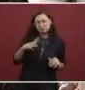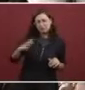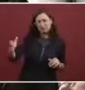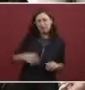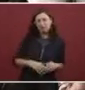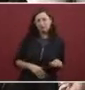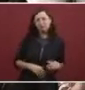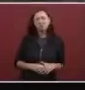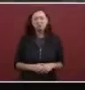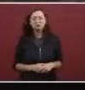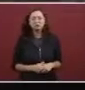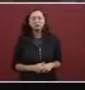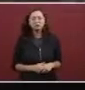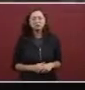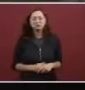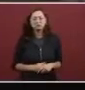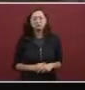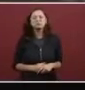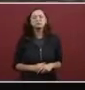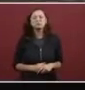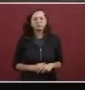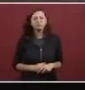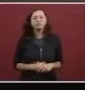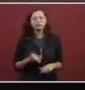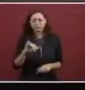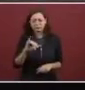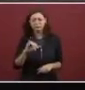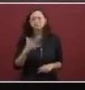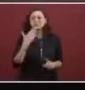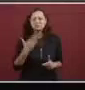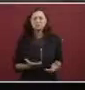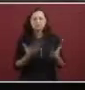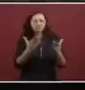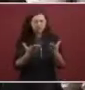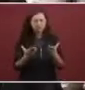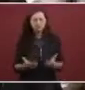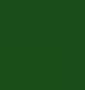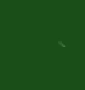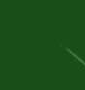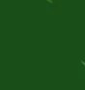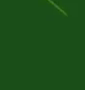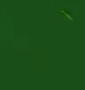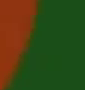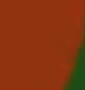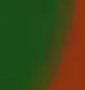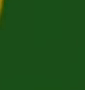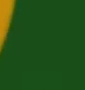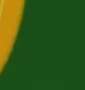quiera, presidente. Sí, sí. Sí, y bienvenido aquí. Sí, bienvenido.